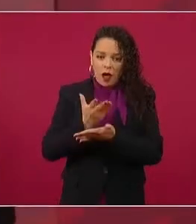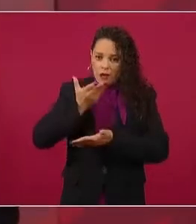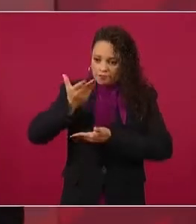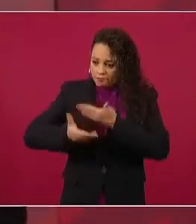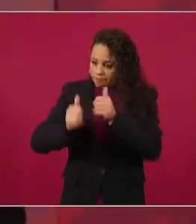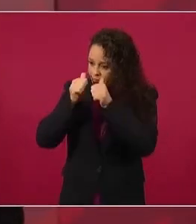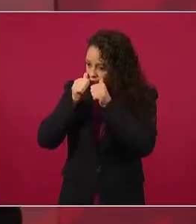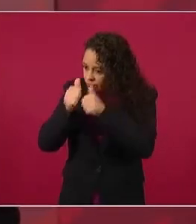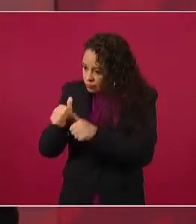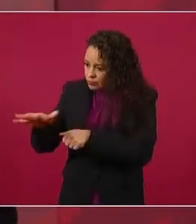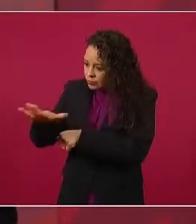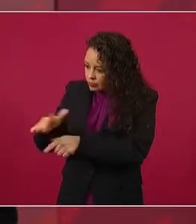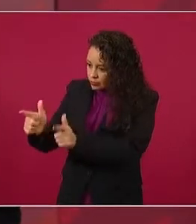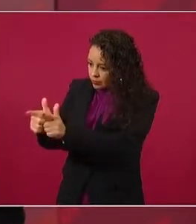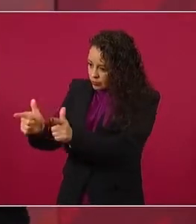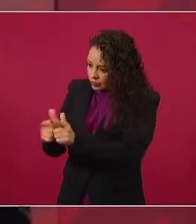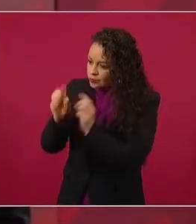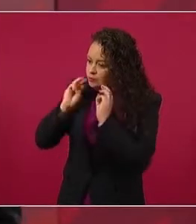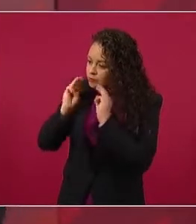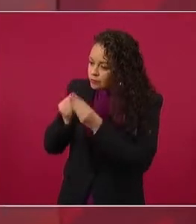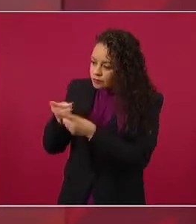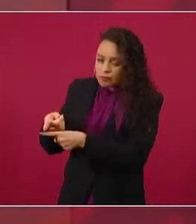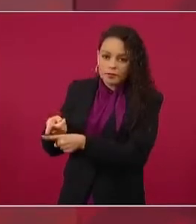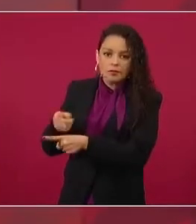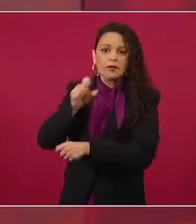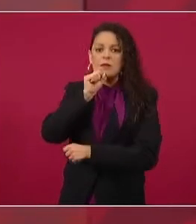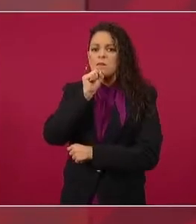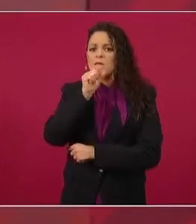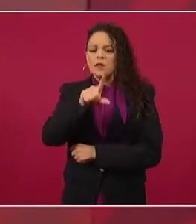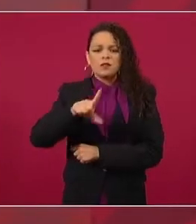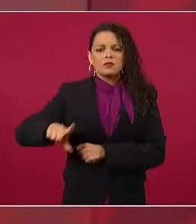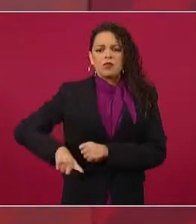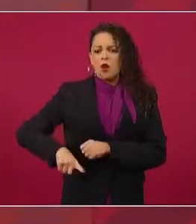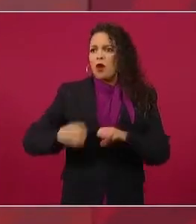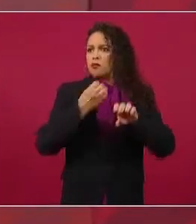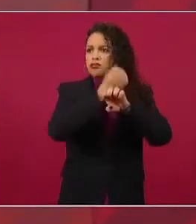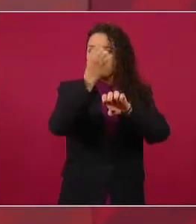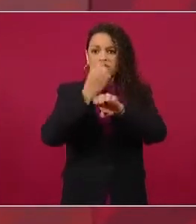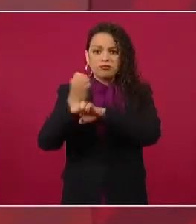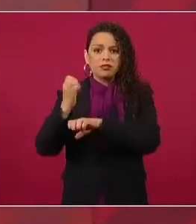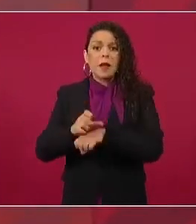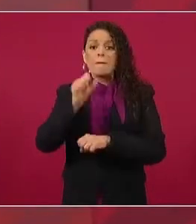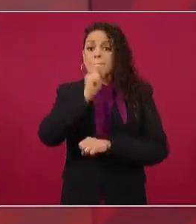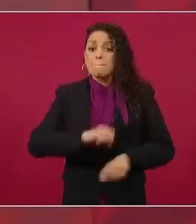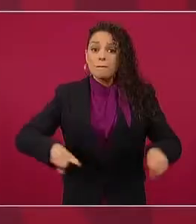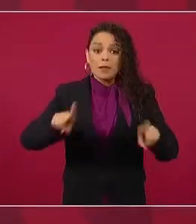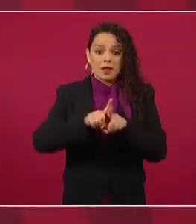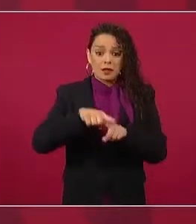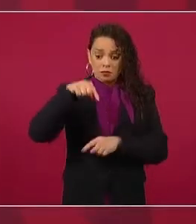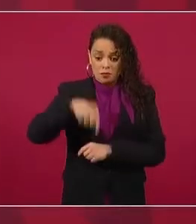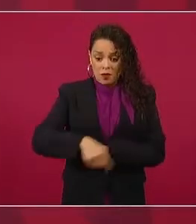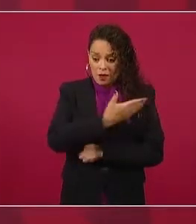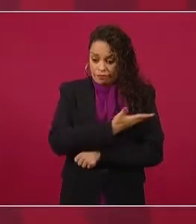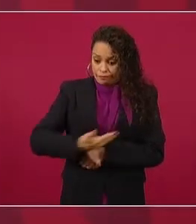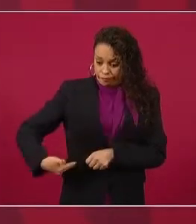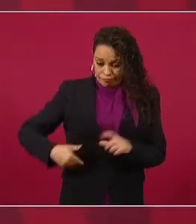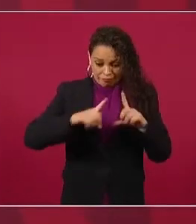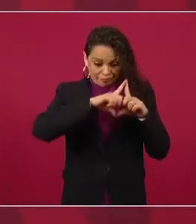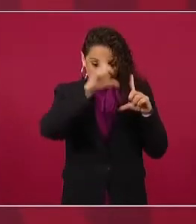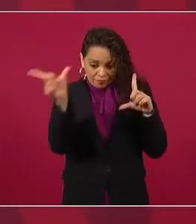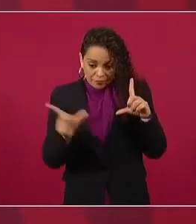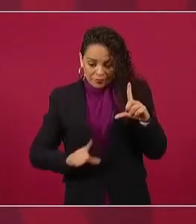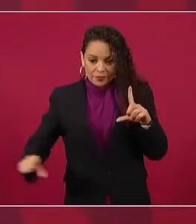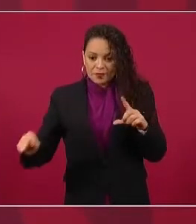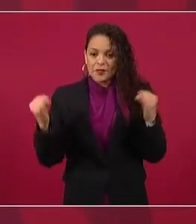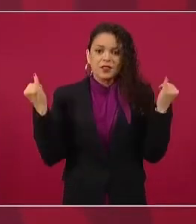delincuentes. Lo mismo en los gobiernos estatales y lo mismo en la presidencia de la República.